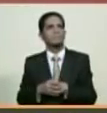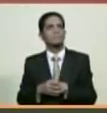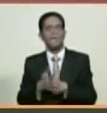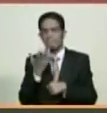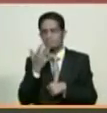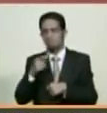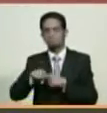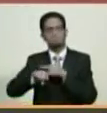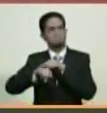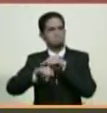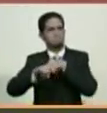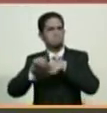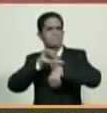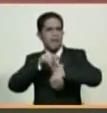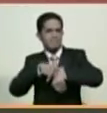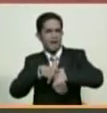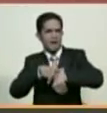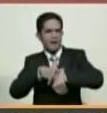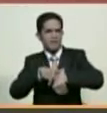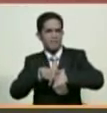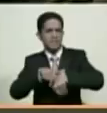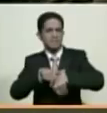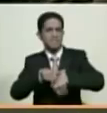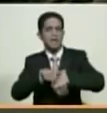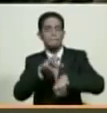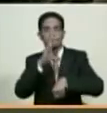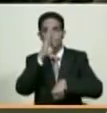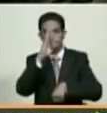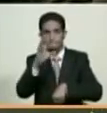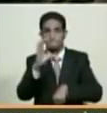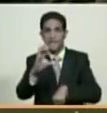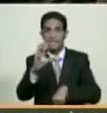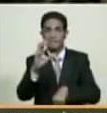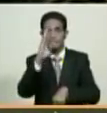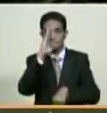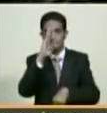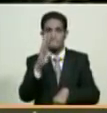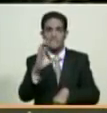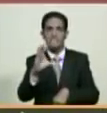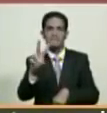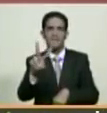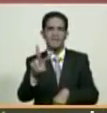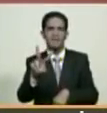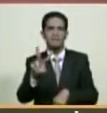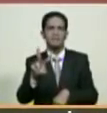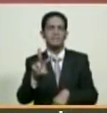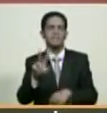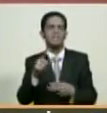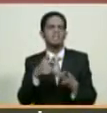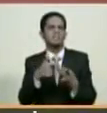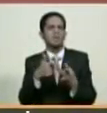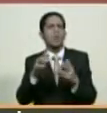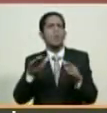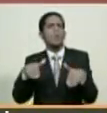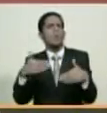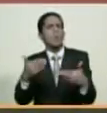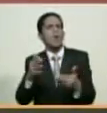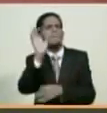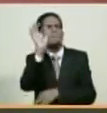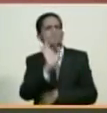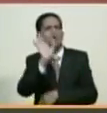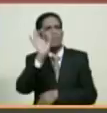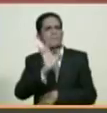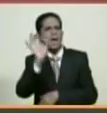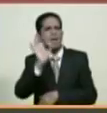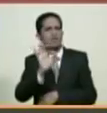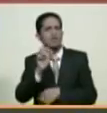no se recibieron, a la 1 de la tarde, si ya debe estar por ser publicada, si ya no fue publicada, cuál fue el promedio del costo de la